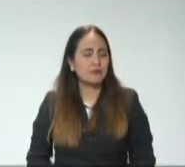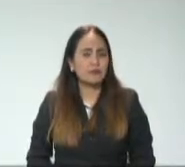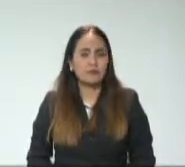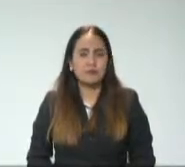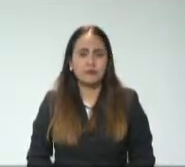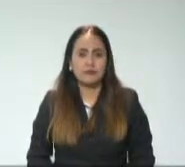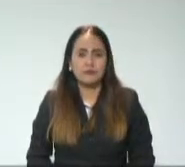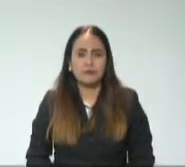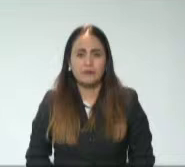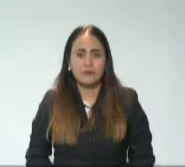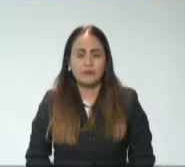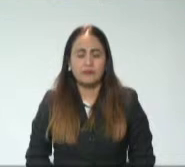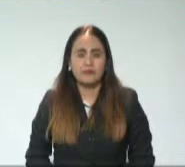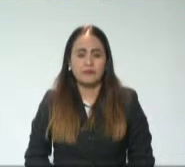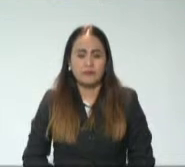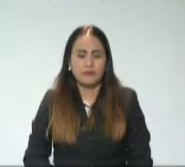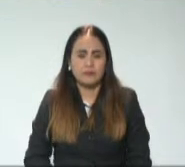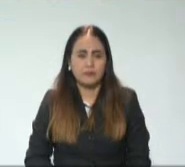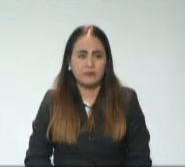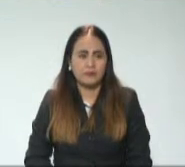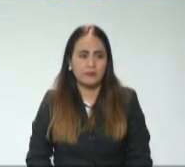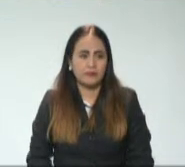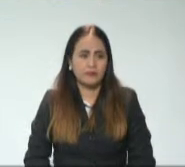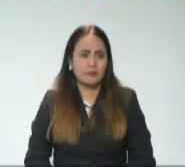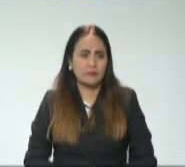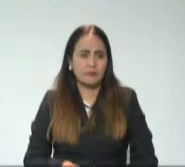ya se escucha